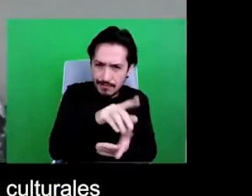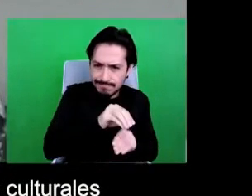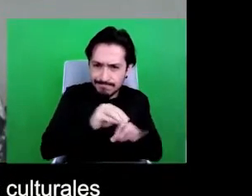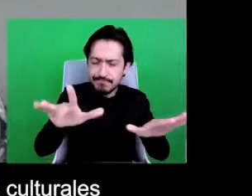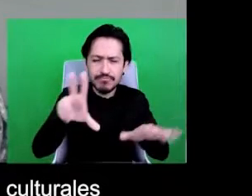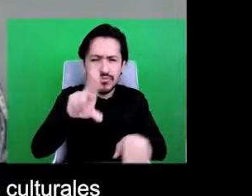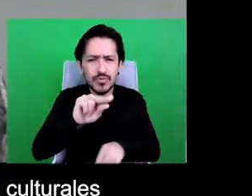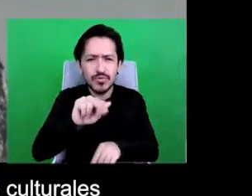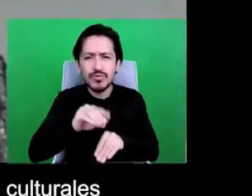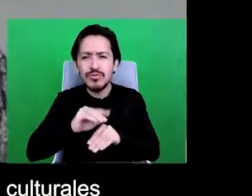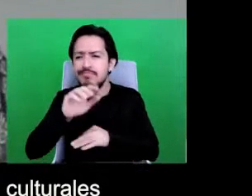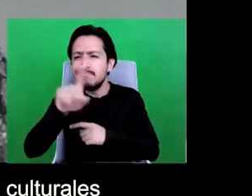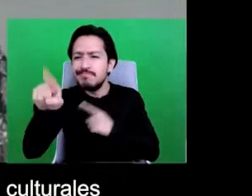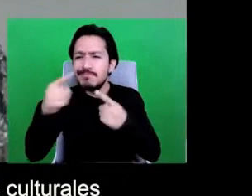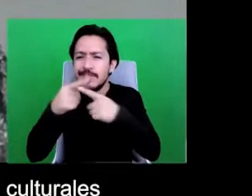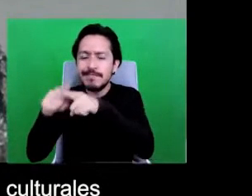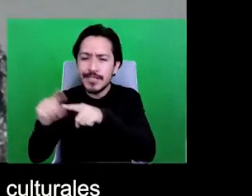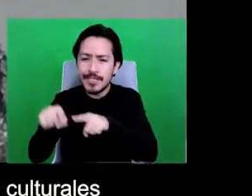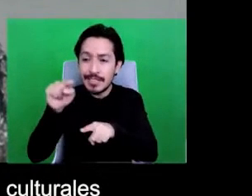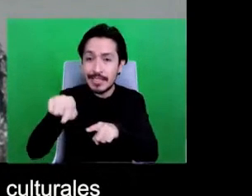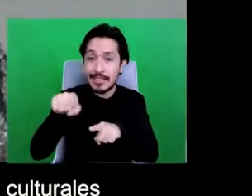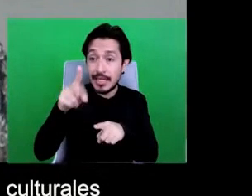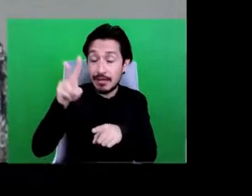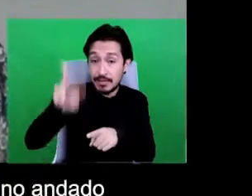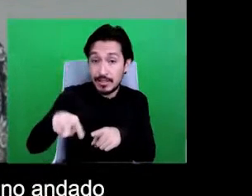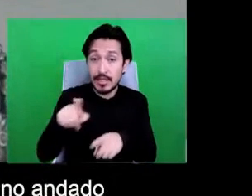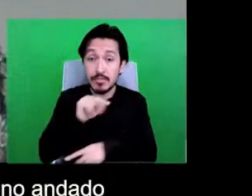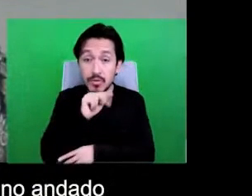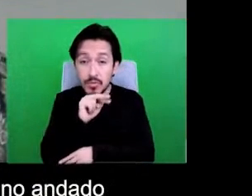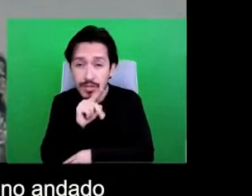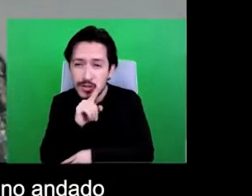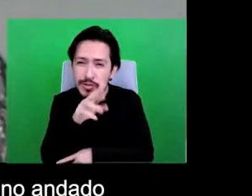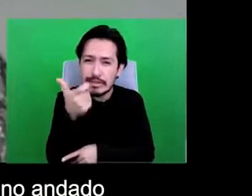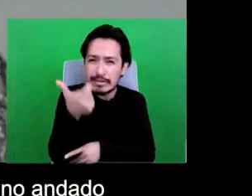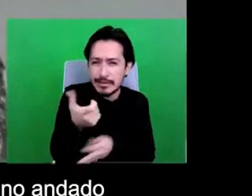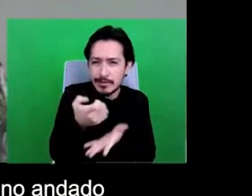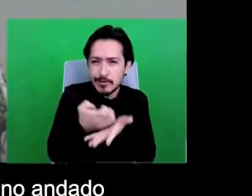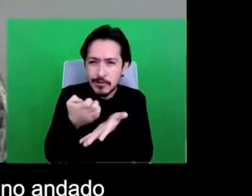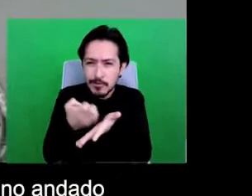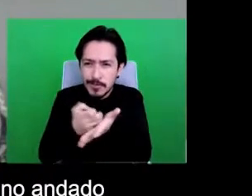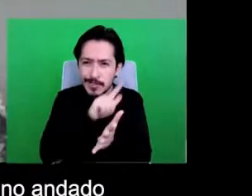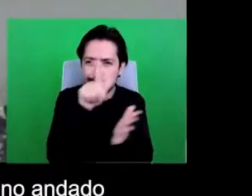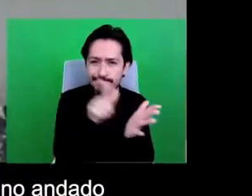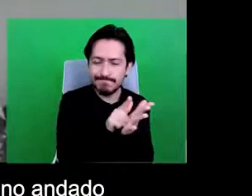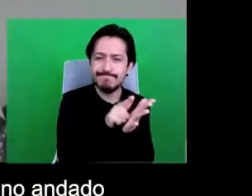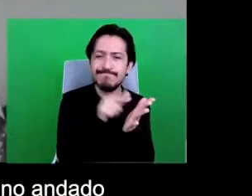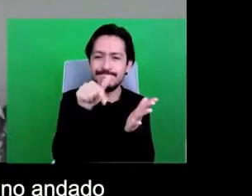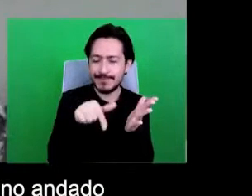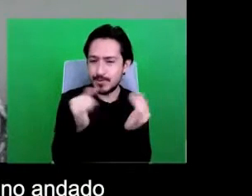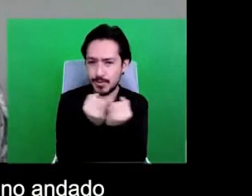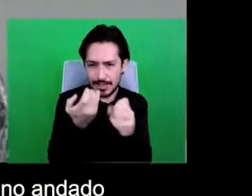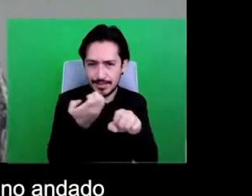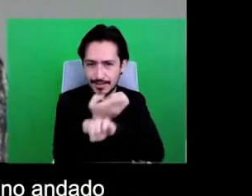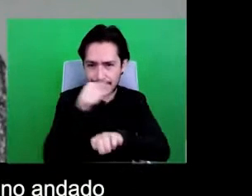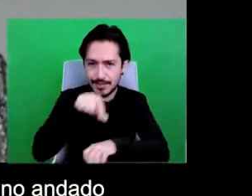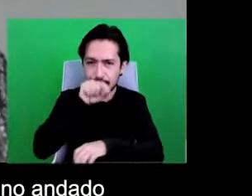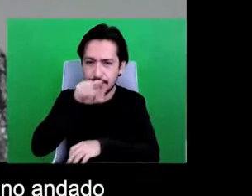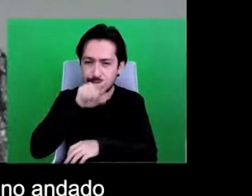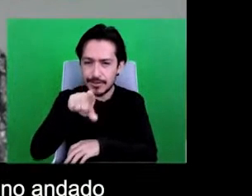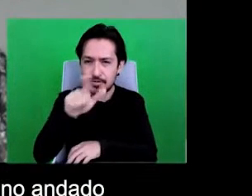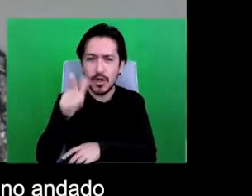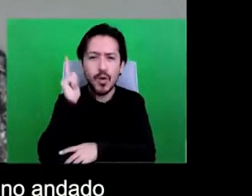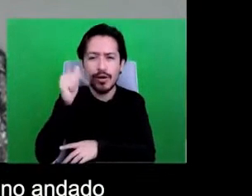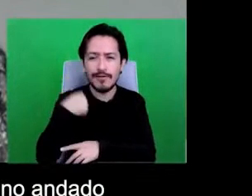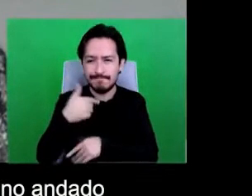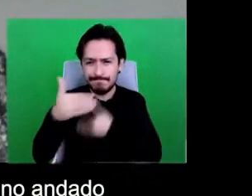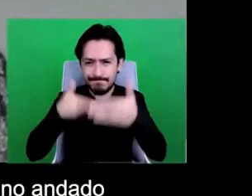tendrán sobre las economías culturales de nuestro estado. Que este espacio sirva para reflexionar sobre el camino andado y expandir la